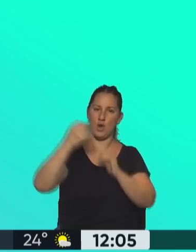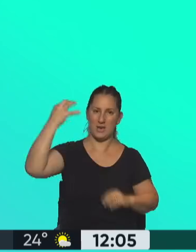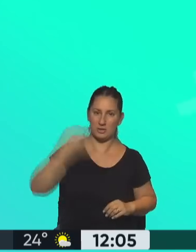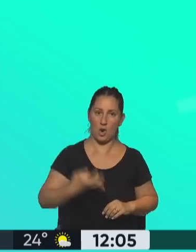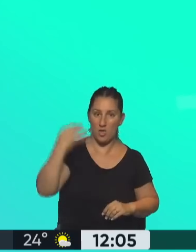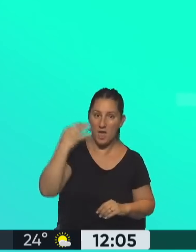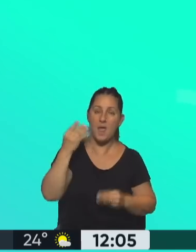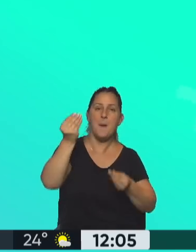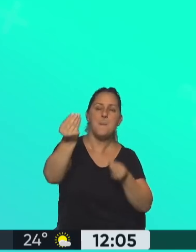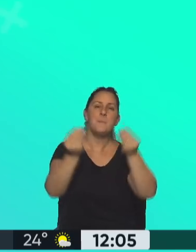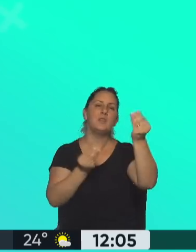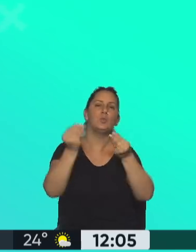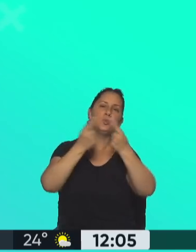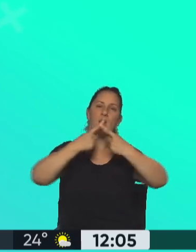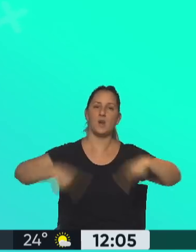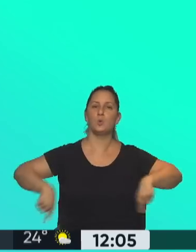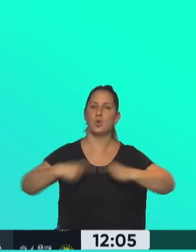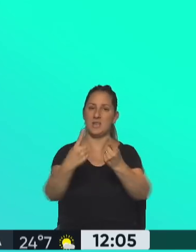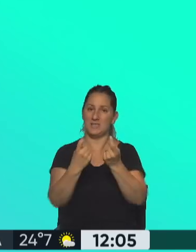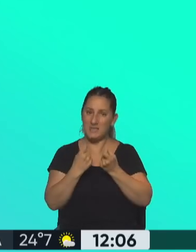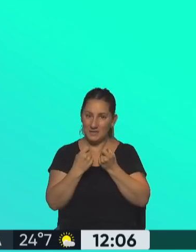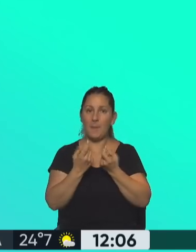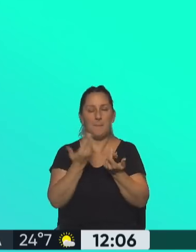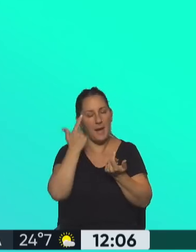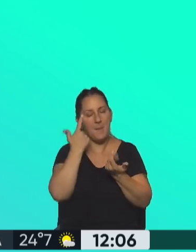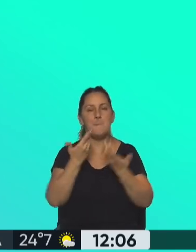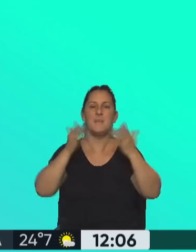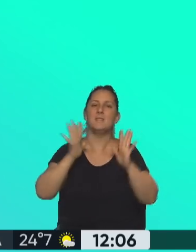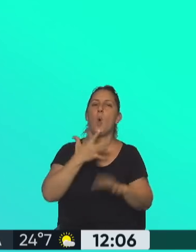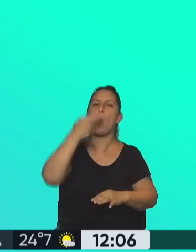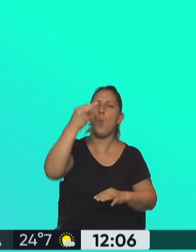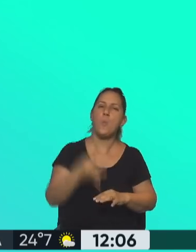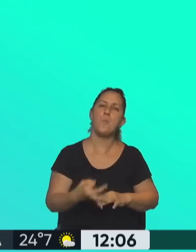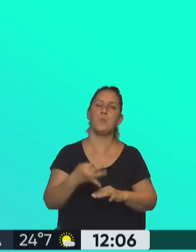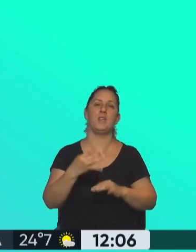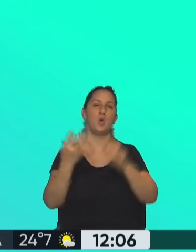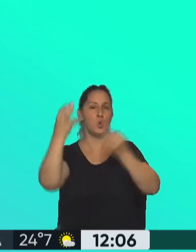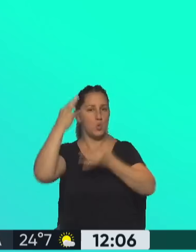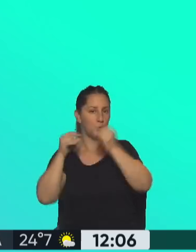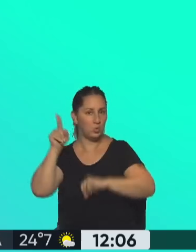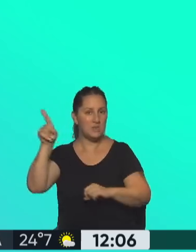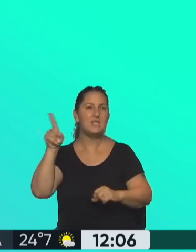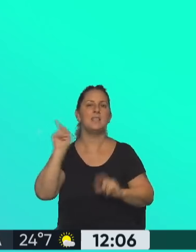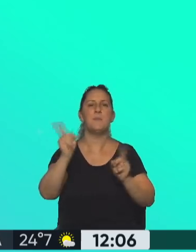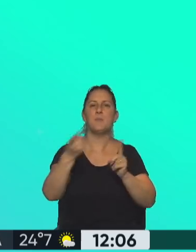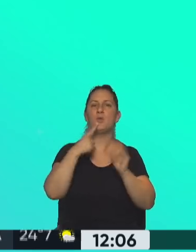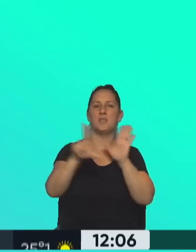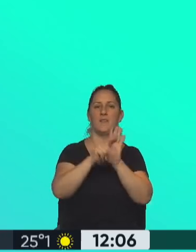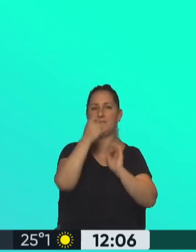prevea presupuestariamente los recursos necesarios para hacer posible cumplir la manda judicial conforme lo dispone la